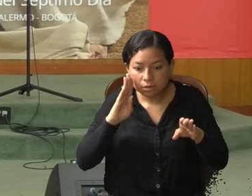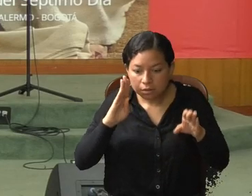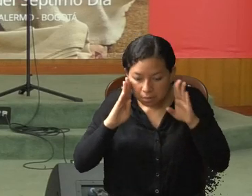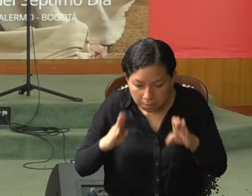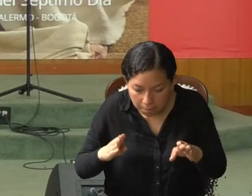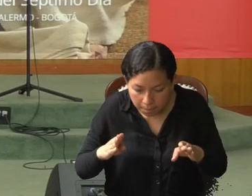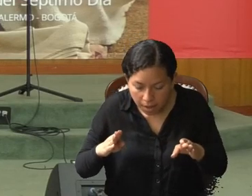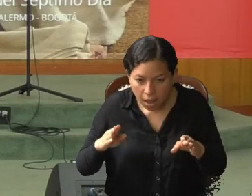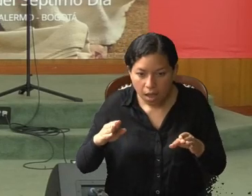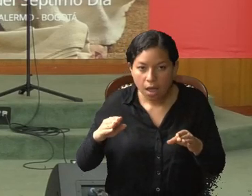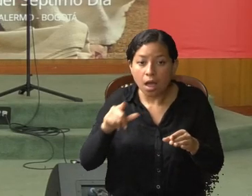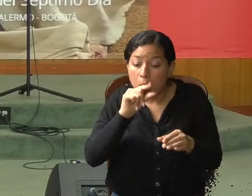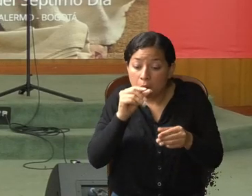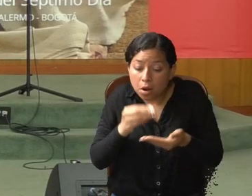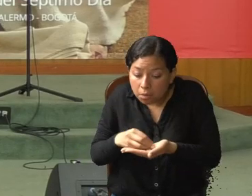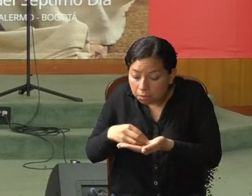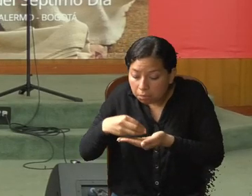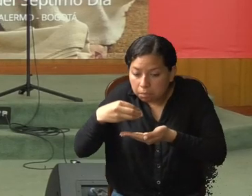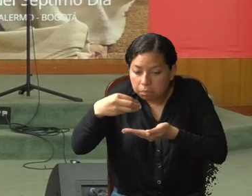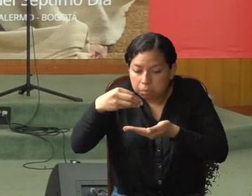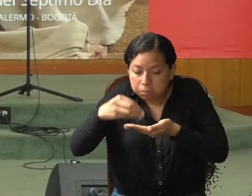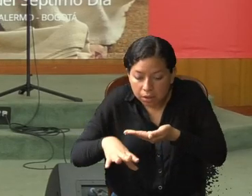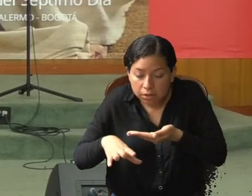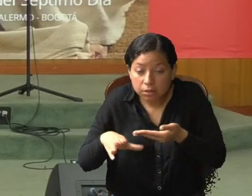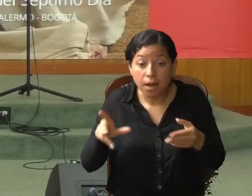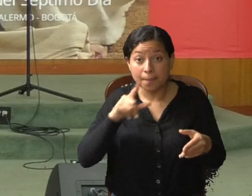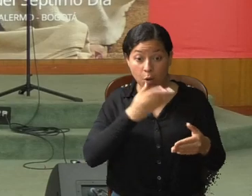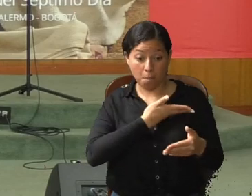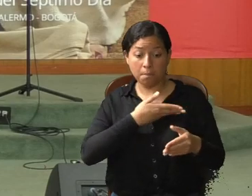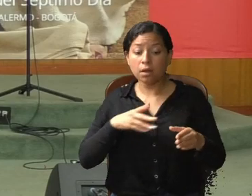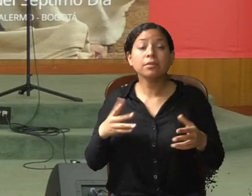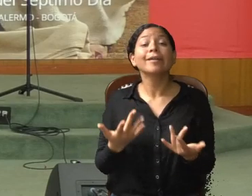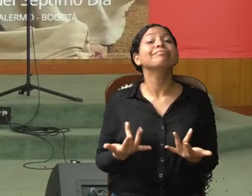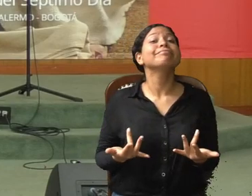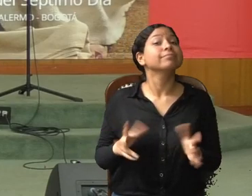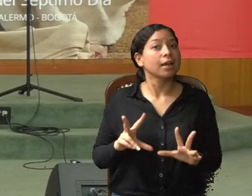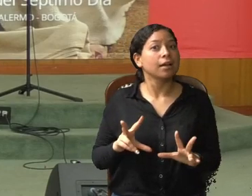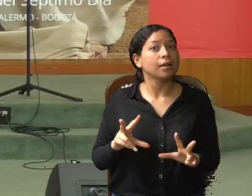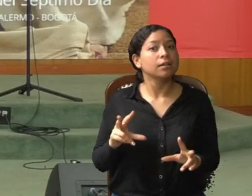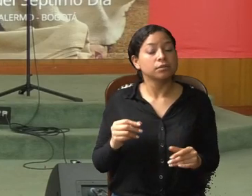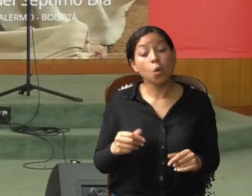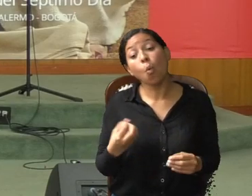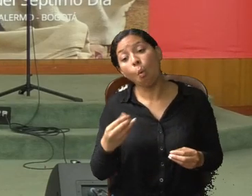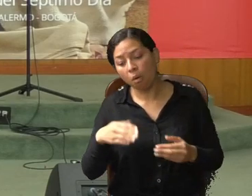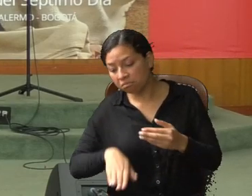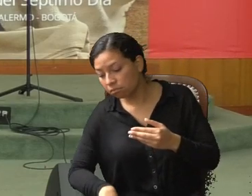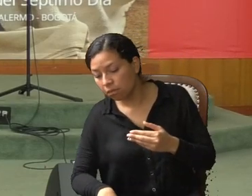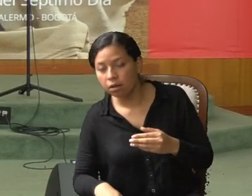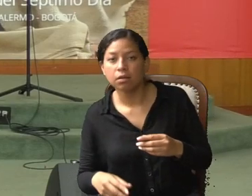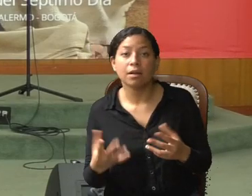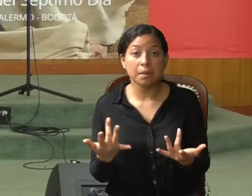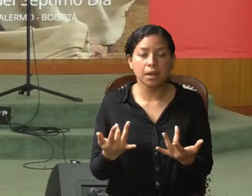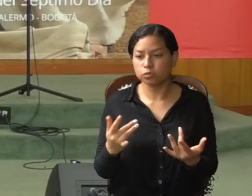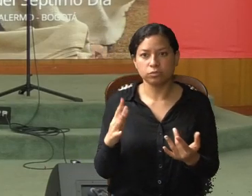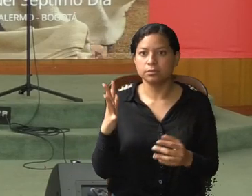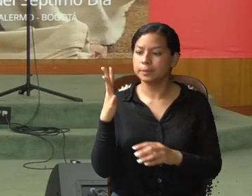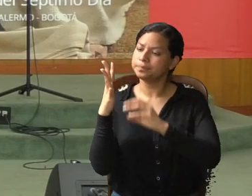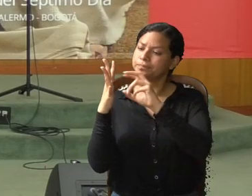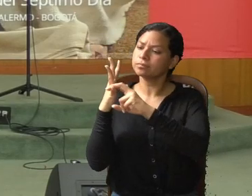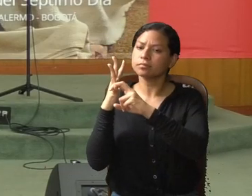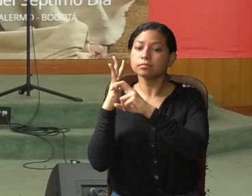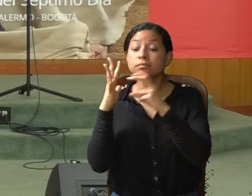caiga. Pero mientras va cayendo, el águila no se queda ya esperando, ni el águila se queda abajo esperando que llegue y caiga el polluelo. El